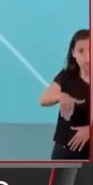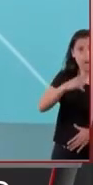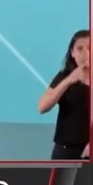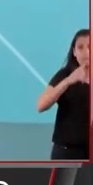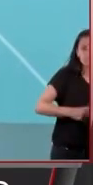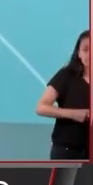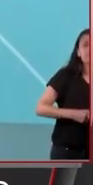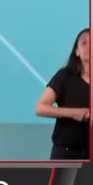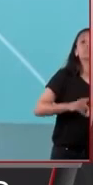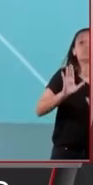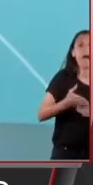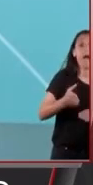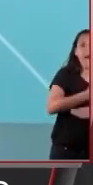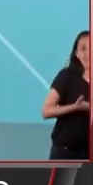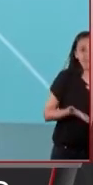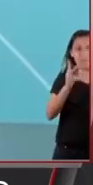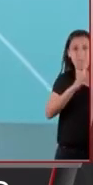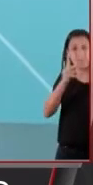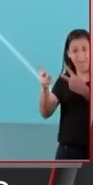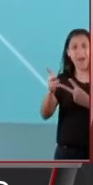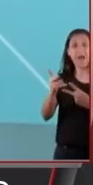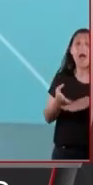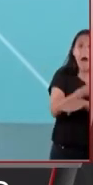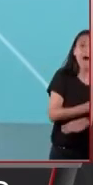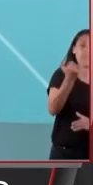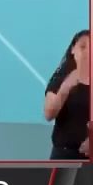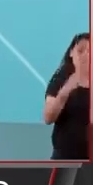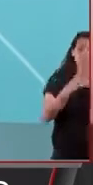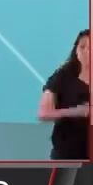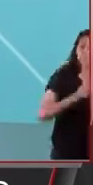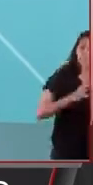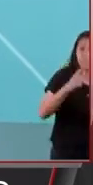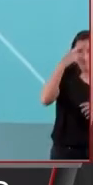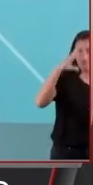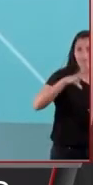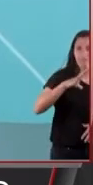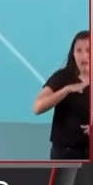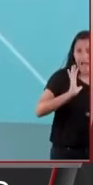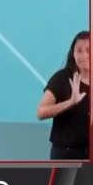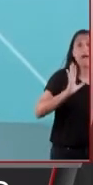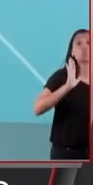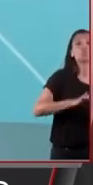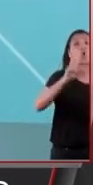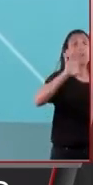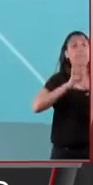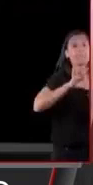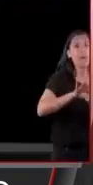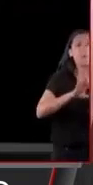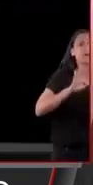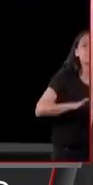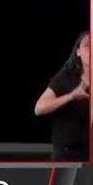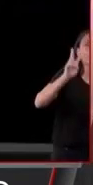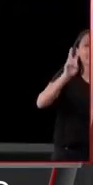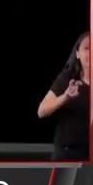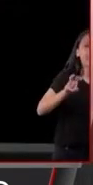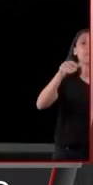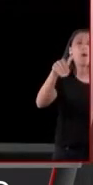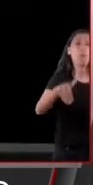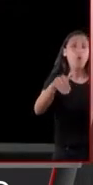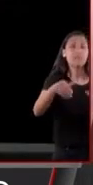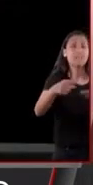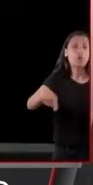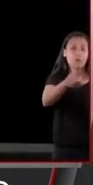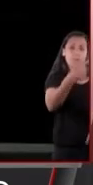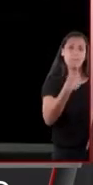cuanto ha cumplido, según sostienen, 3 periodos constitucionales consecutivos en el desempeño de las magistraturas de vicegobernador y